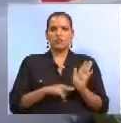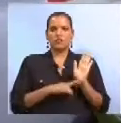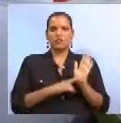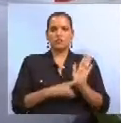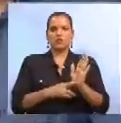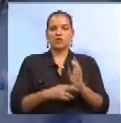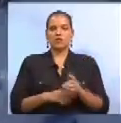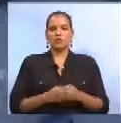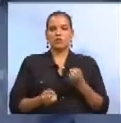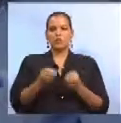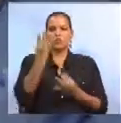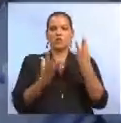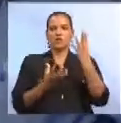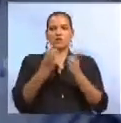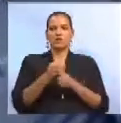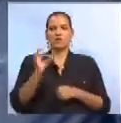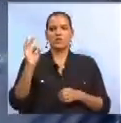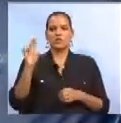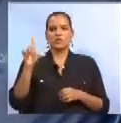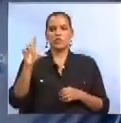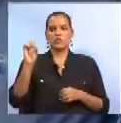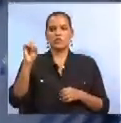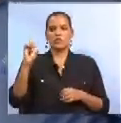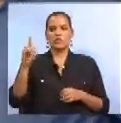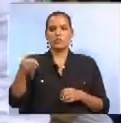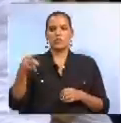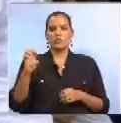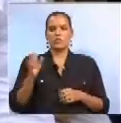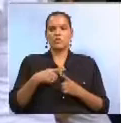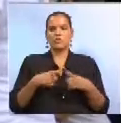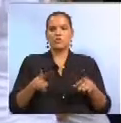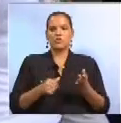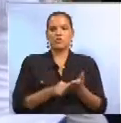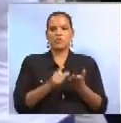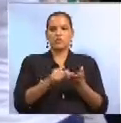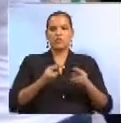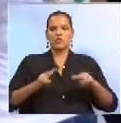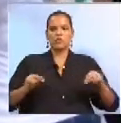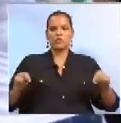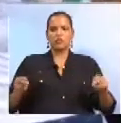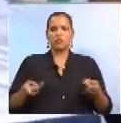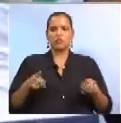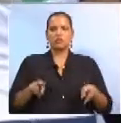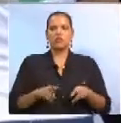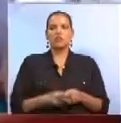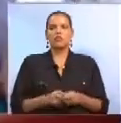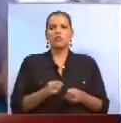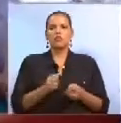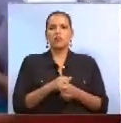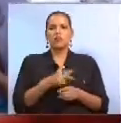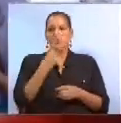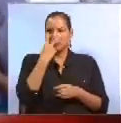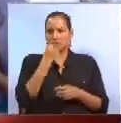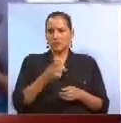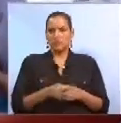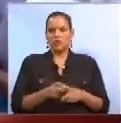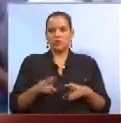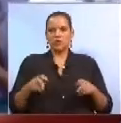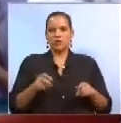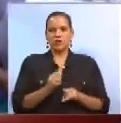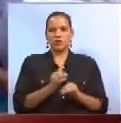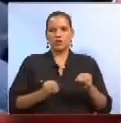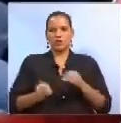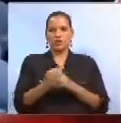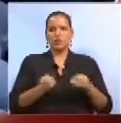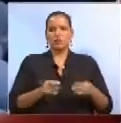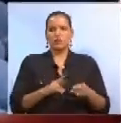Representantes de Petroecuador, FLOPED, Capitanía del Puerto, Medio Ambiente, Salud y la Agencia de Regulación y Control Hidrocarburífero